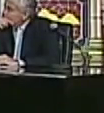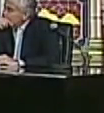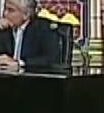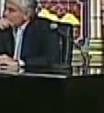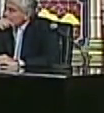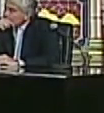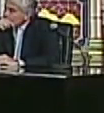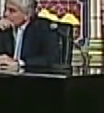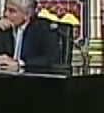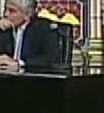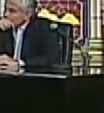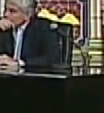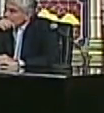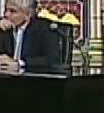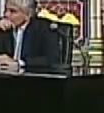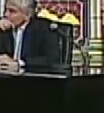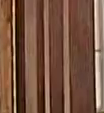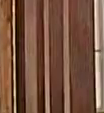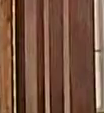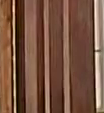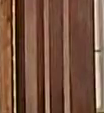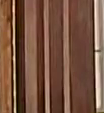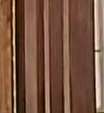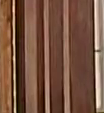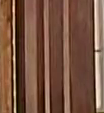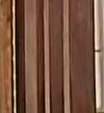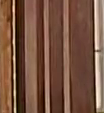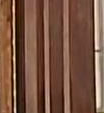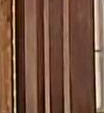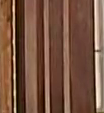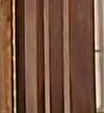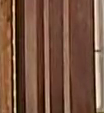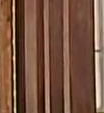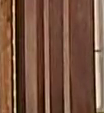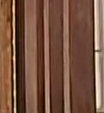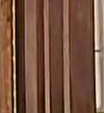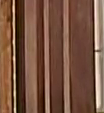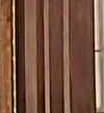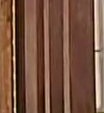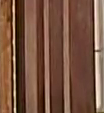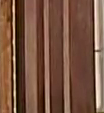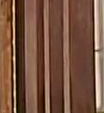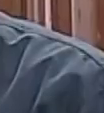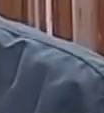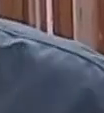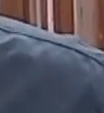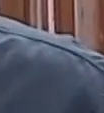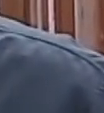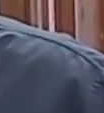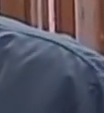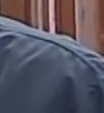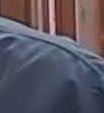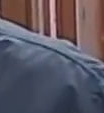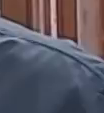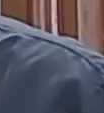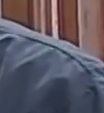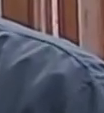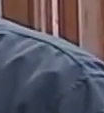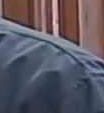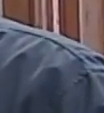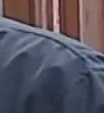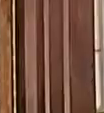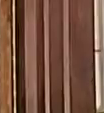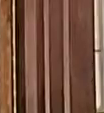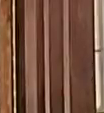los repuestos y esta cosa es tecnología espacial. Hay que hablar con la NASA para resolverlo. Pues si no llamemos a la NASA, pues, para